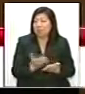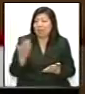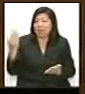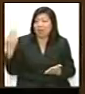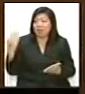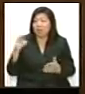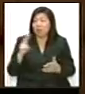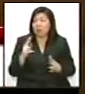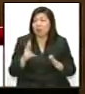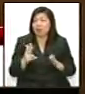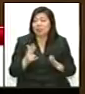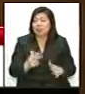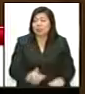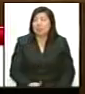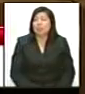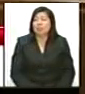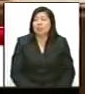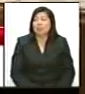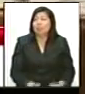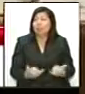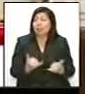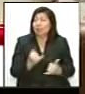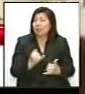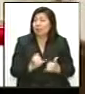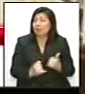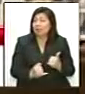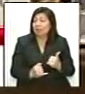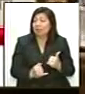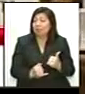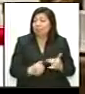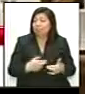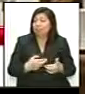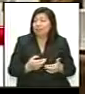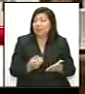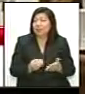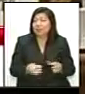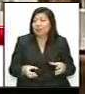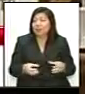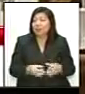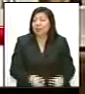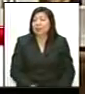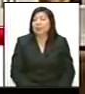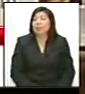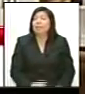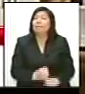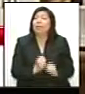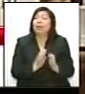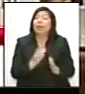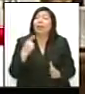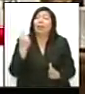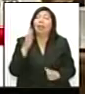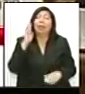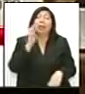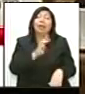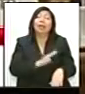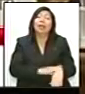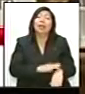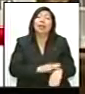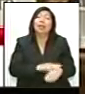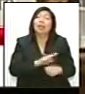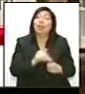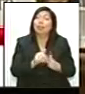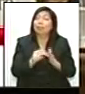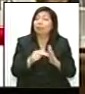de 2018. Entonces, eso termina, tiene un proceso donde hay una comisión formada por generales que evalúan todos